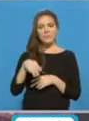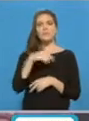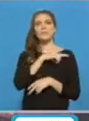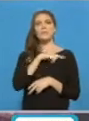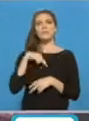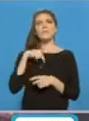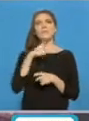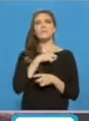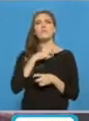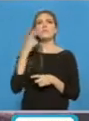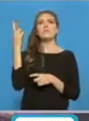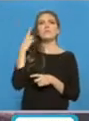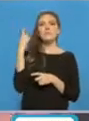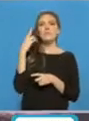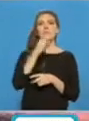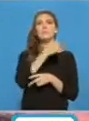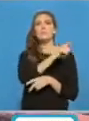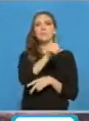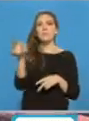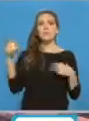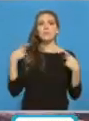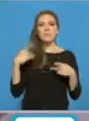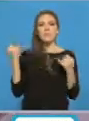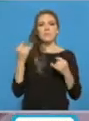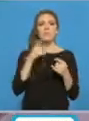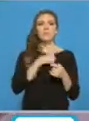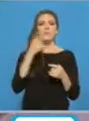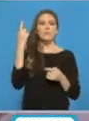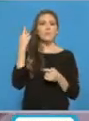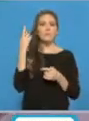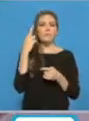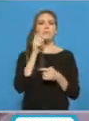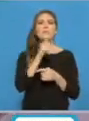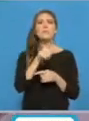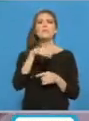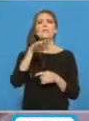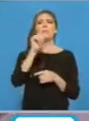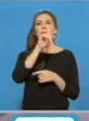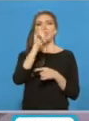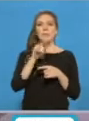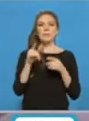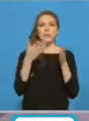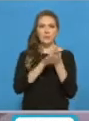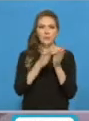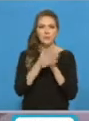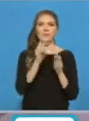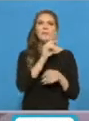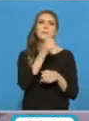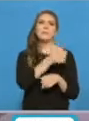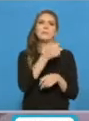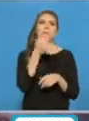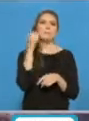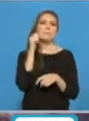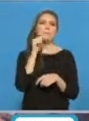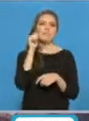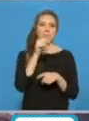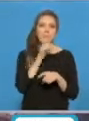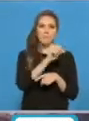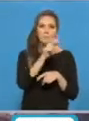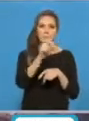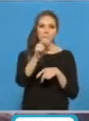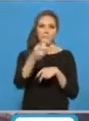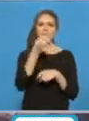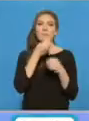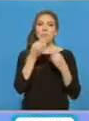y la gente escucha. Tres tipos de tortillas. La de maíz, que es la que casi todos consumimos, la de harina, que a veces también, y ahora estas tortillas de